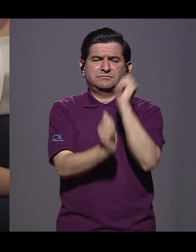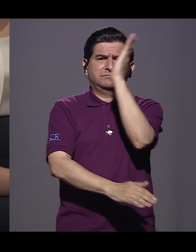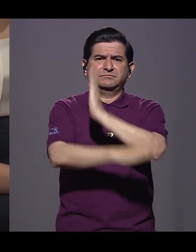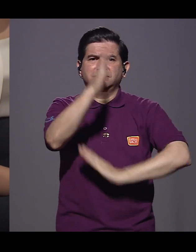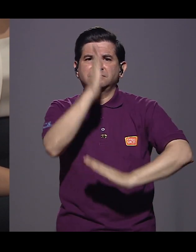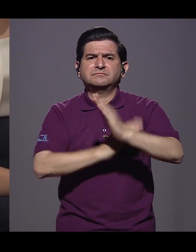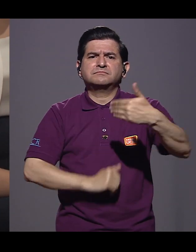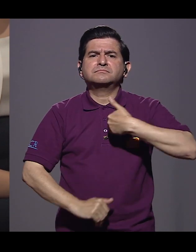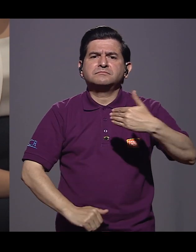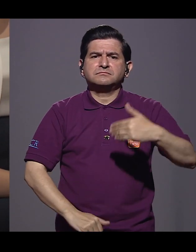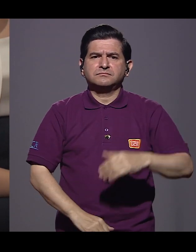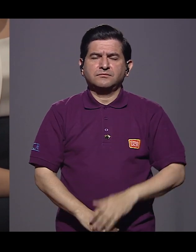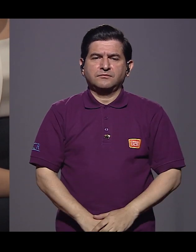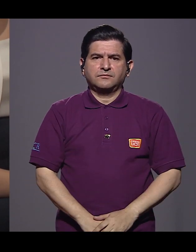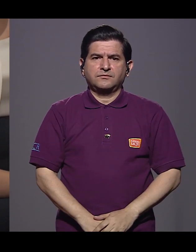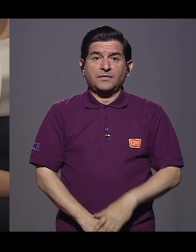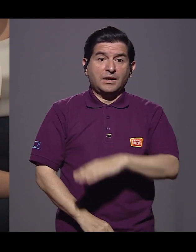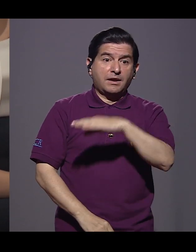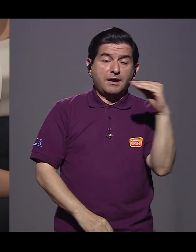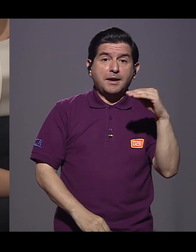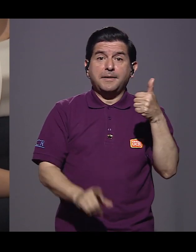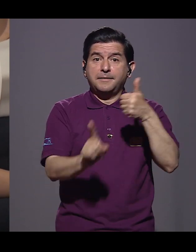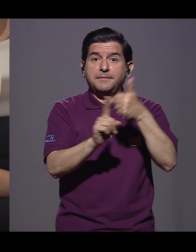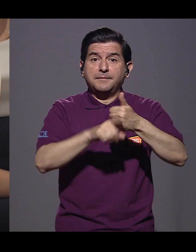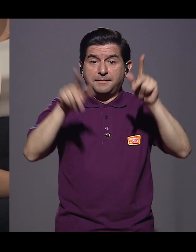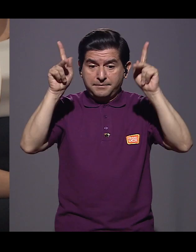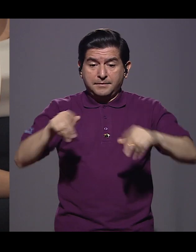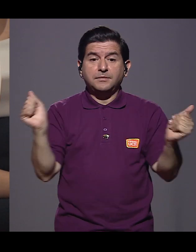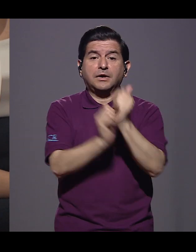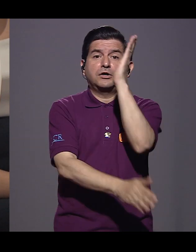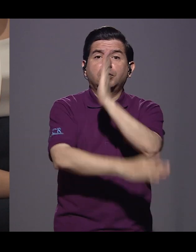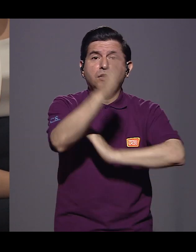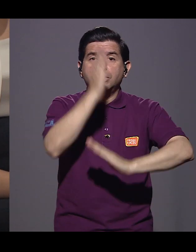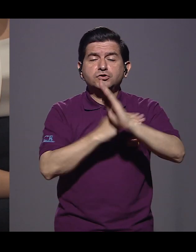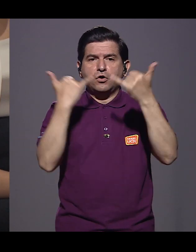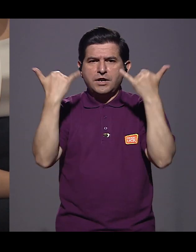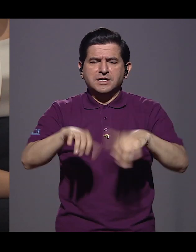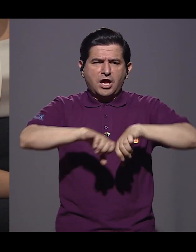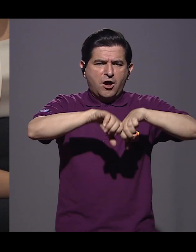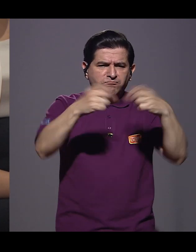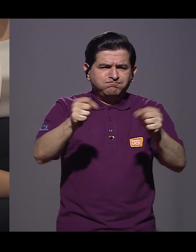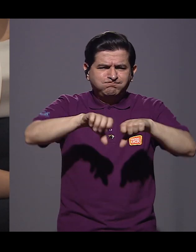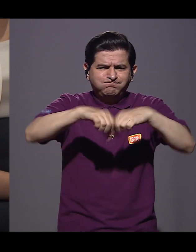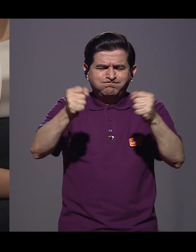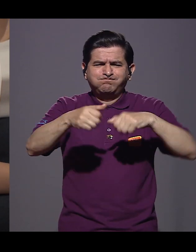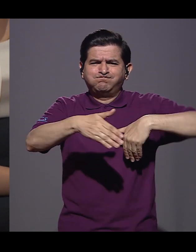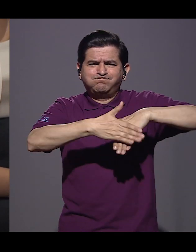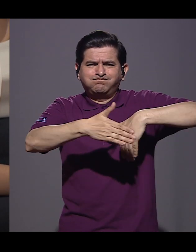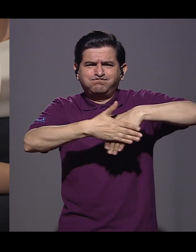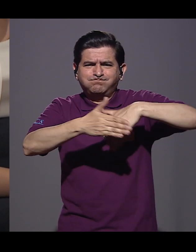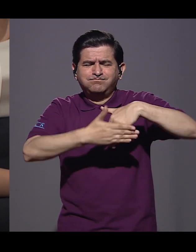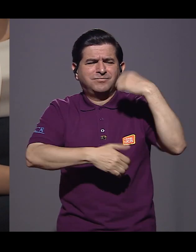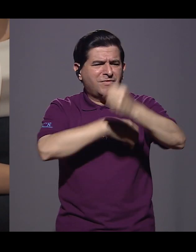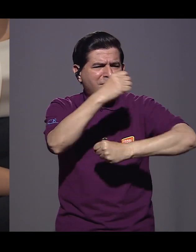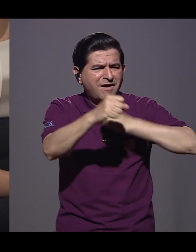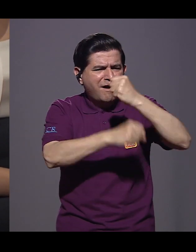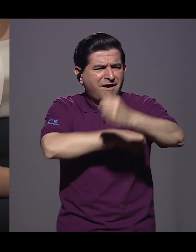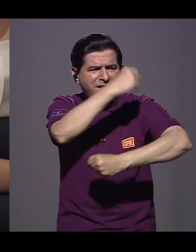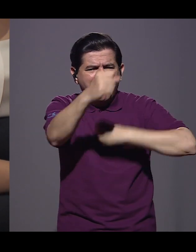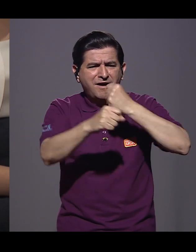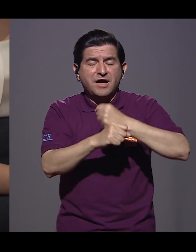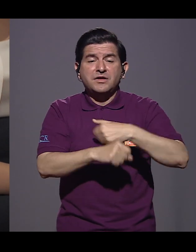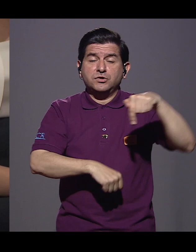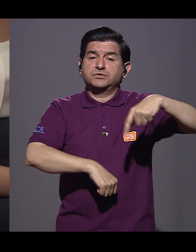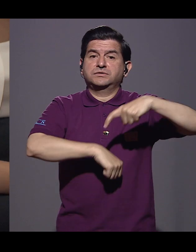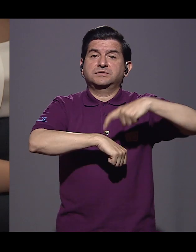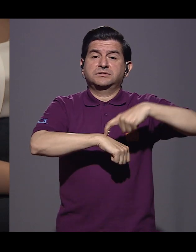con discapacidad y que bueno, las mismas personas con discapacidad hemos ido rompiendo esas barreras a través de los años y